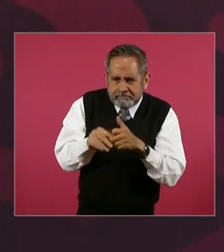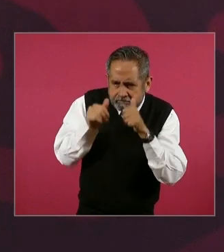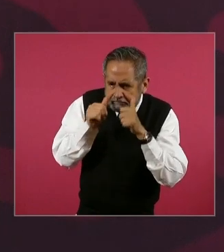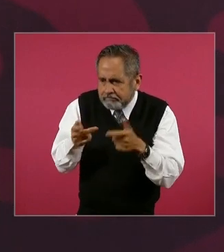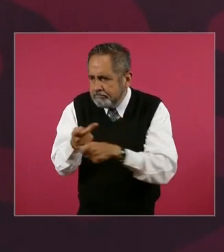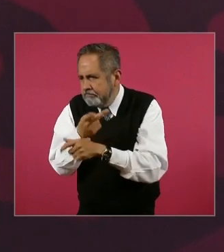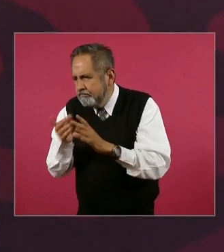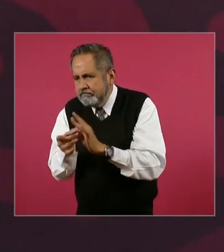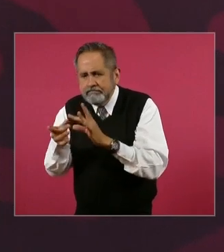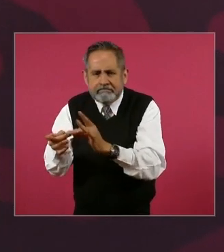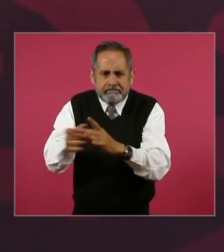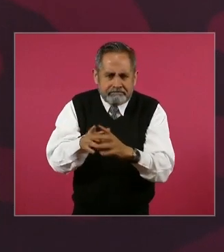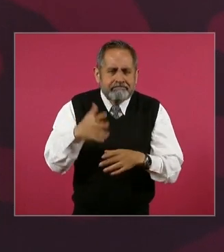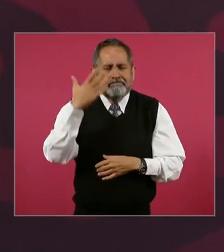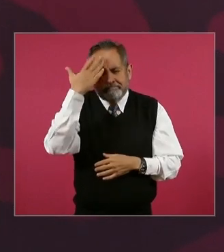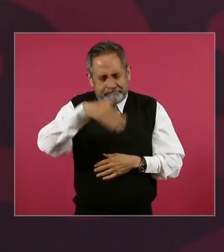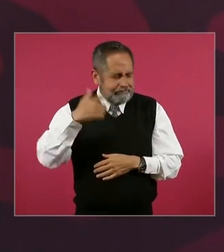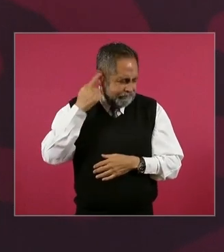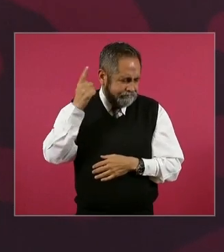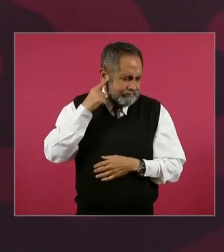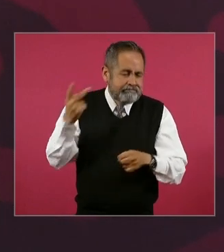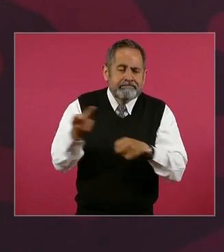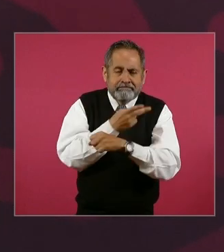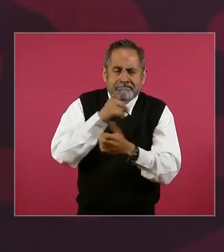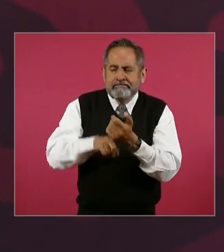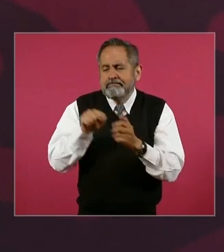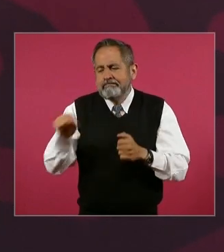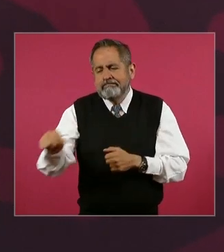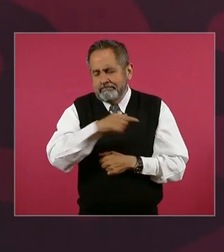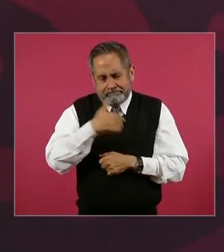constantemente sabemos lo que está sucediendo